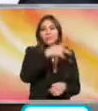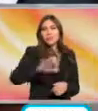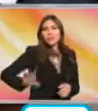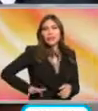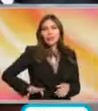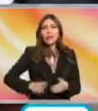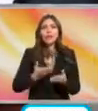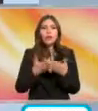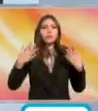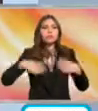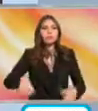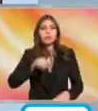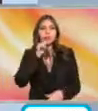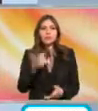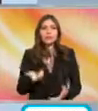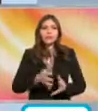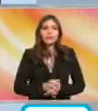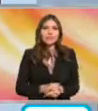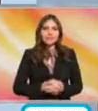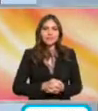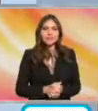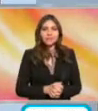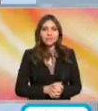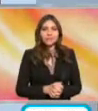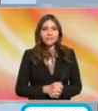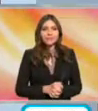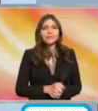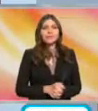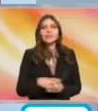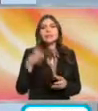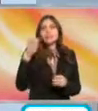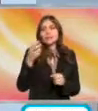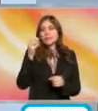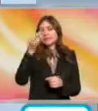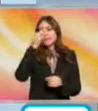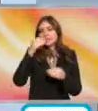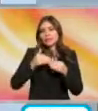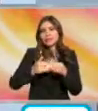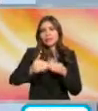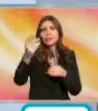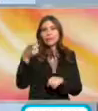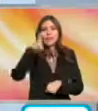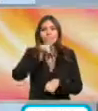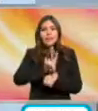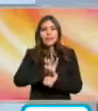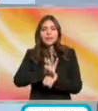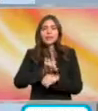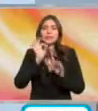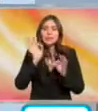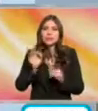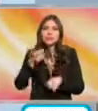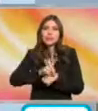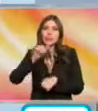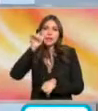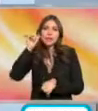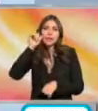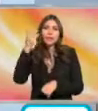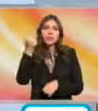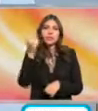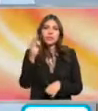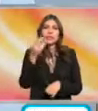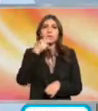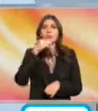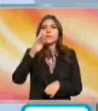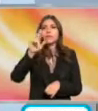pasó? Sí, no, bueno, lo que pasa es que fue en estos días, concretamente el día de ayer, 9 de febrero, que Francis